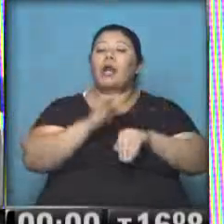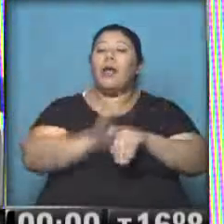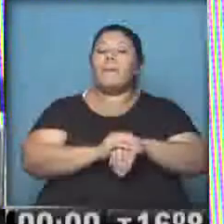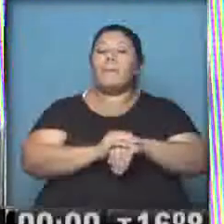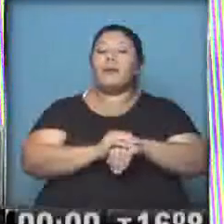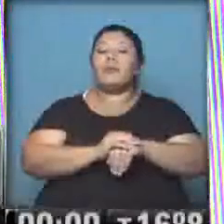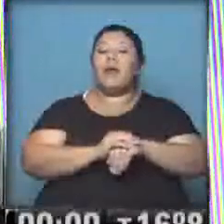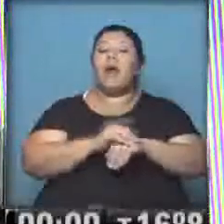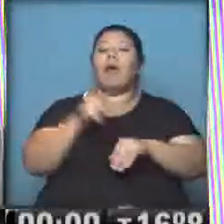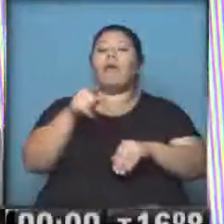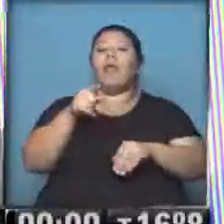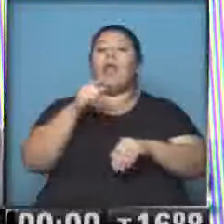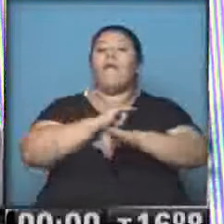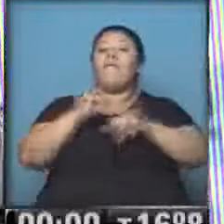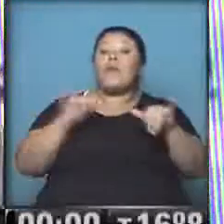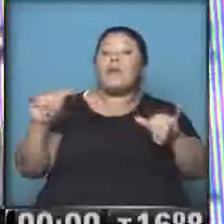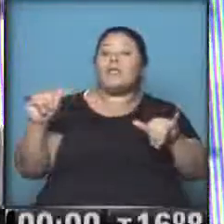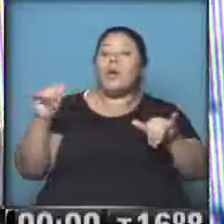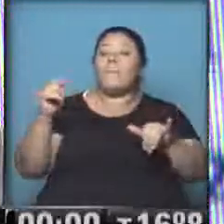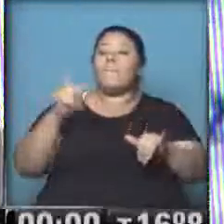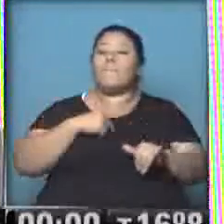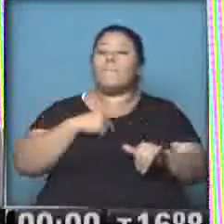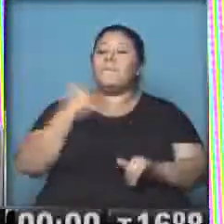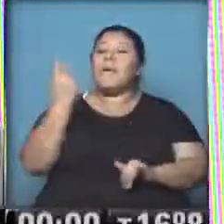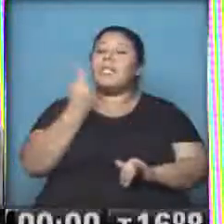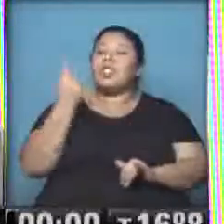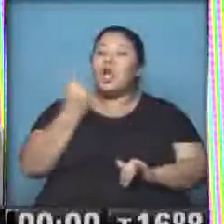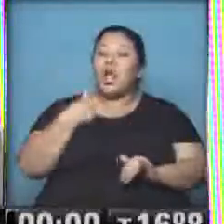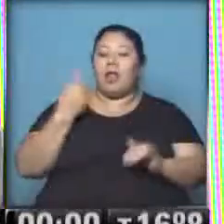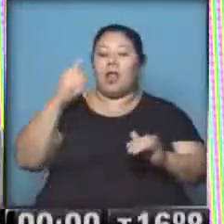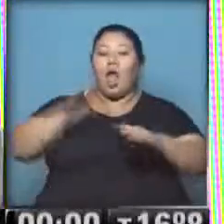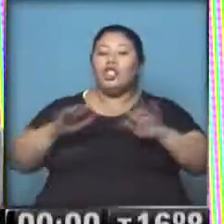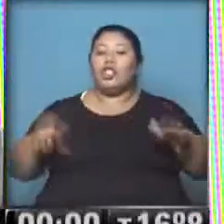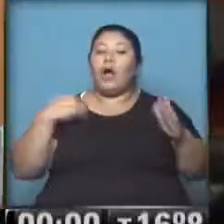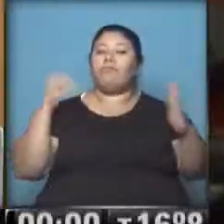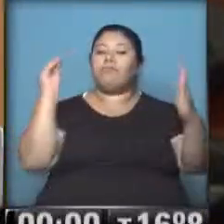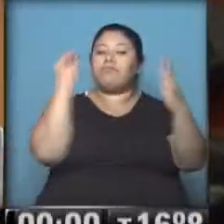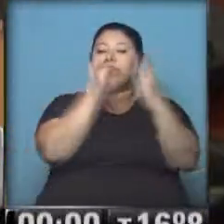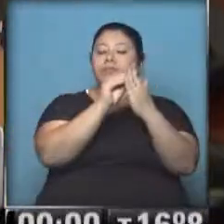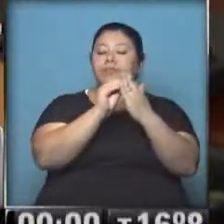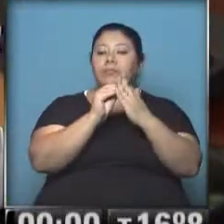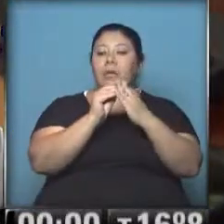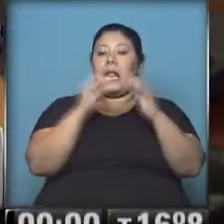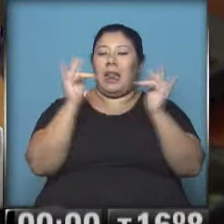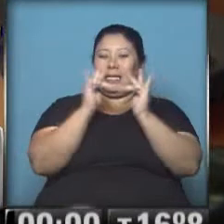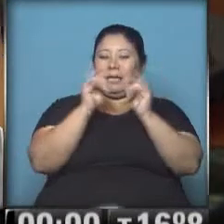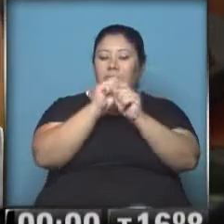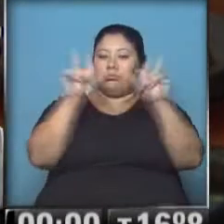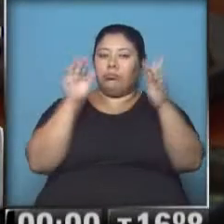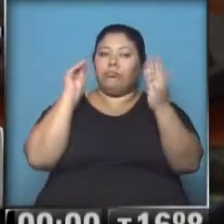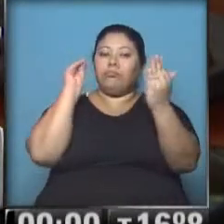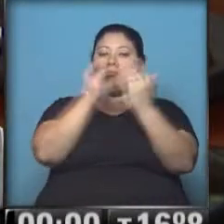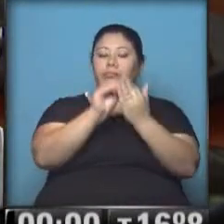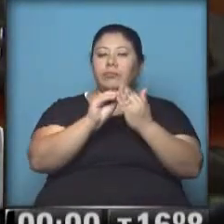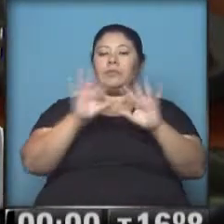de información personal de su vida privada que los chicos suben a las redes. Este trabajo ha consultado a 1.200 chicos que van entre 11